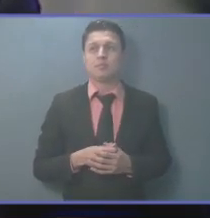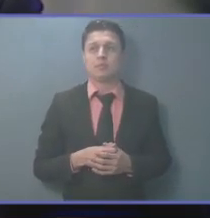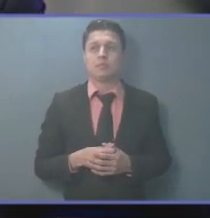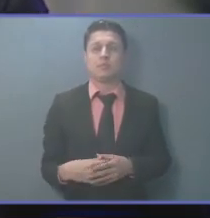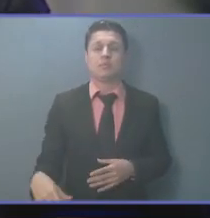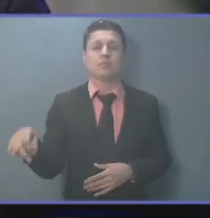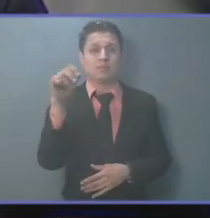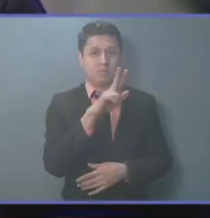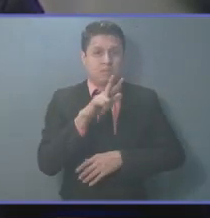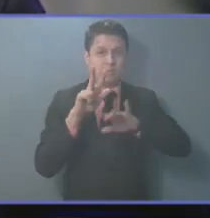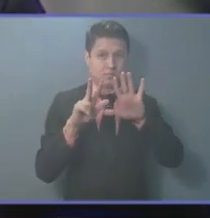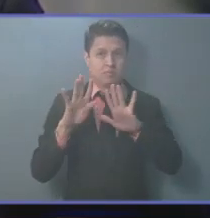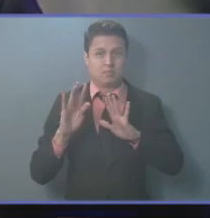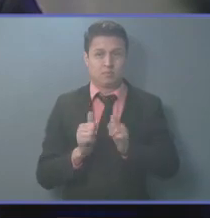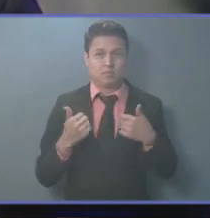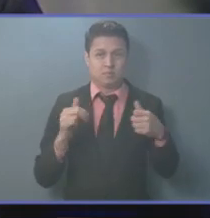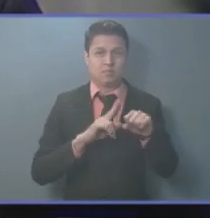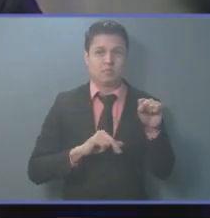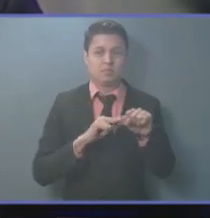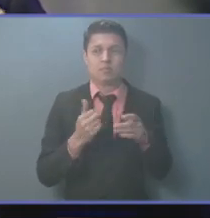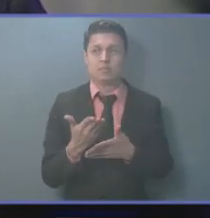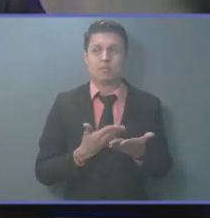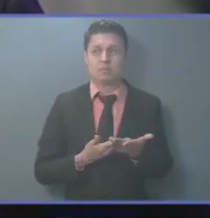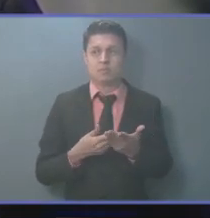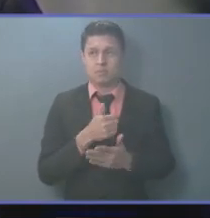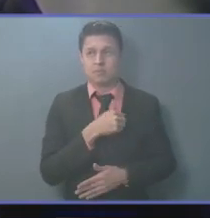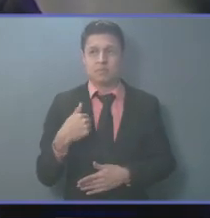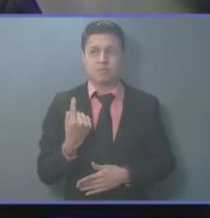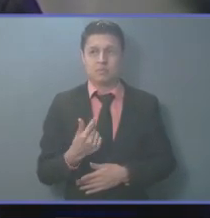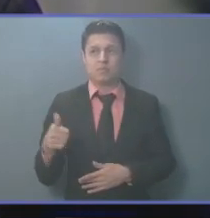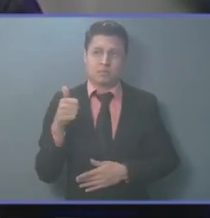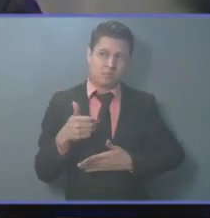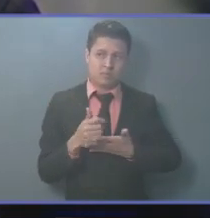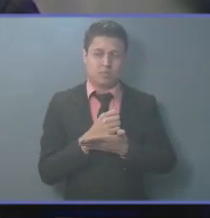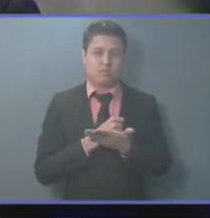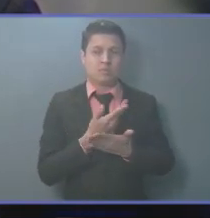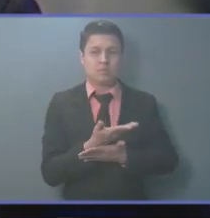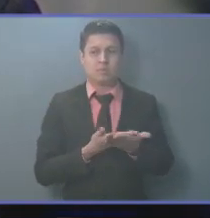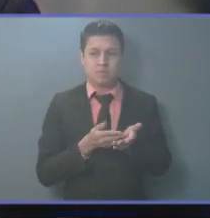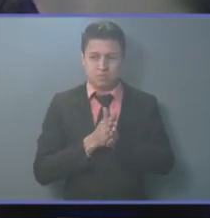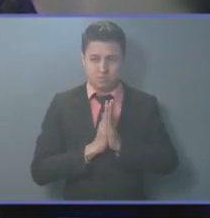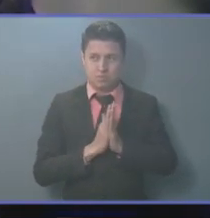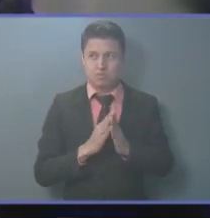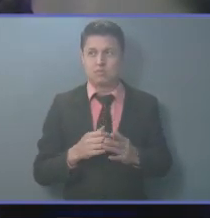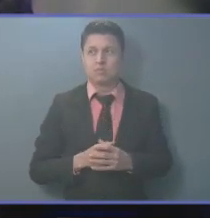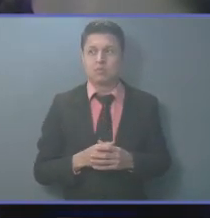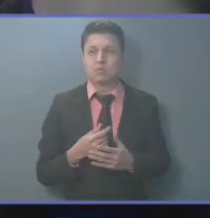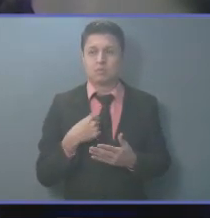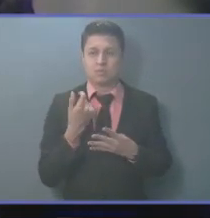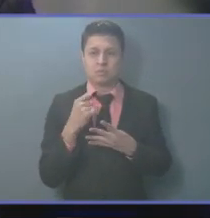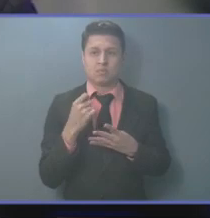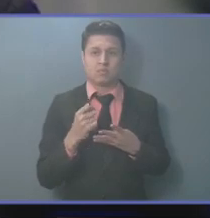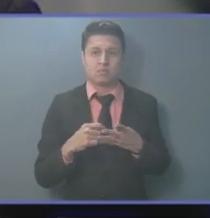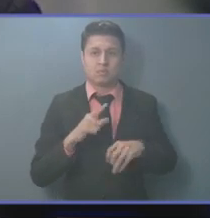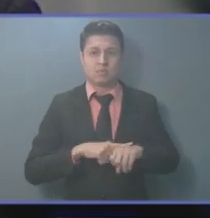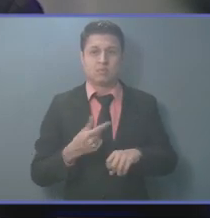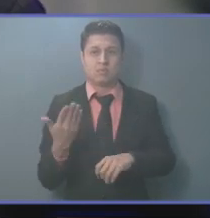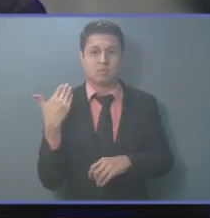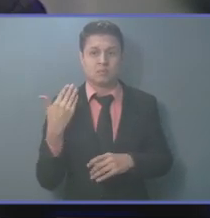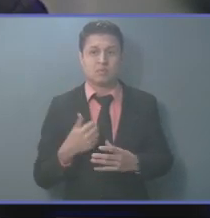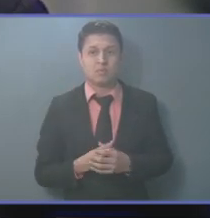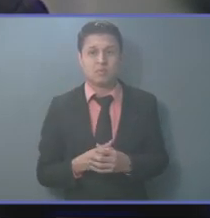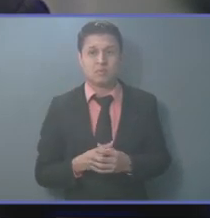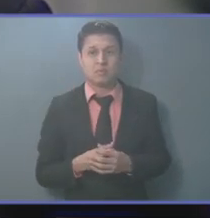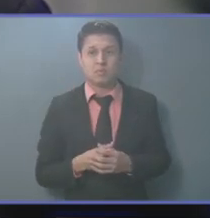los 389 millones que venía pidiendo el ministro de Hacienda. Me puse a revisar temprano